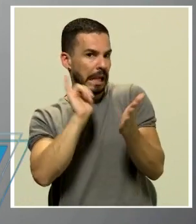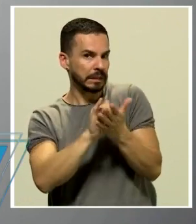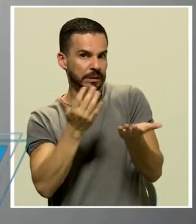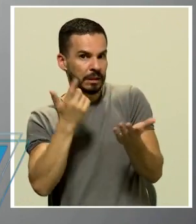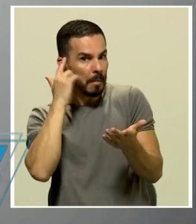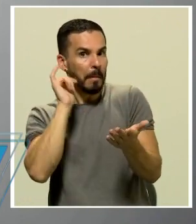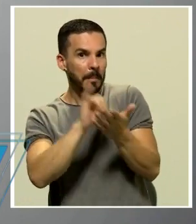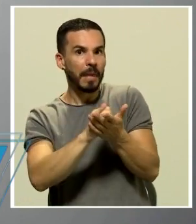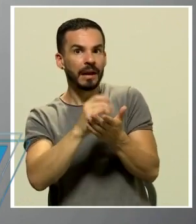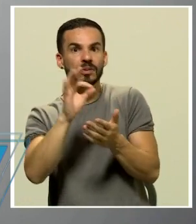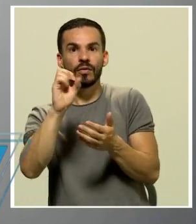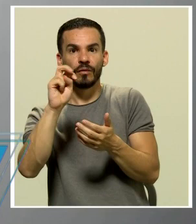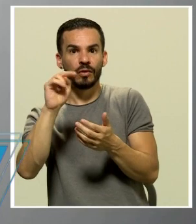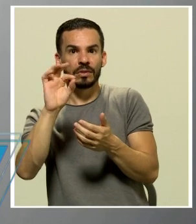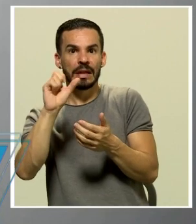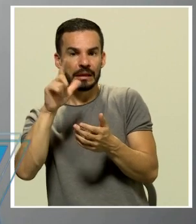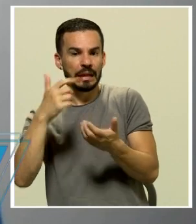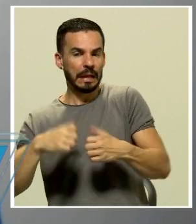Para eso crearon la Fonatel.